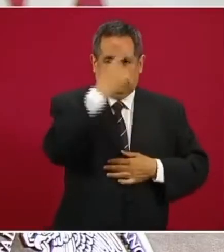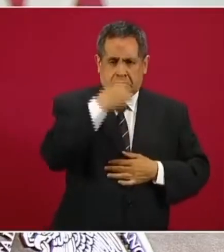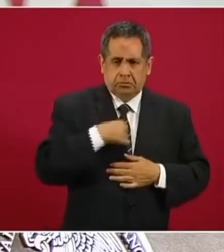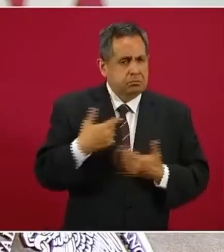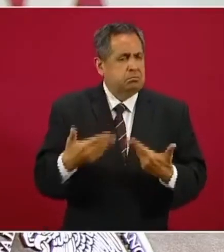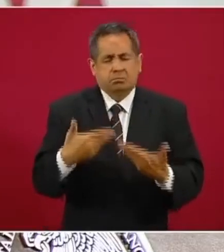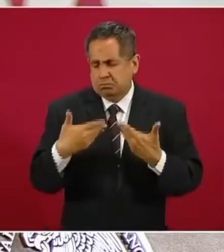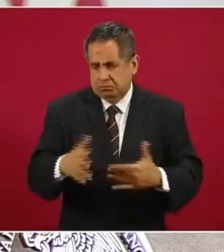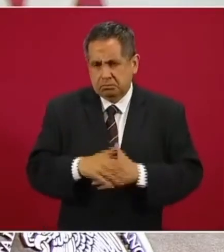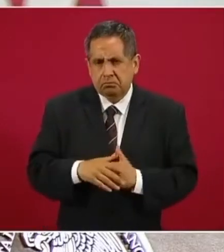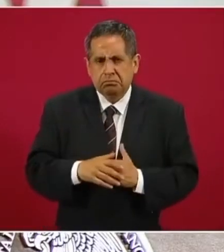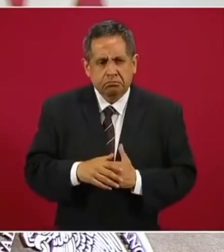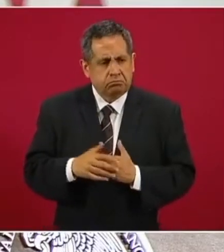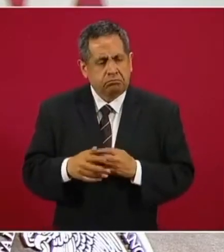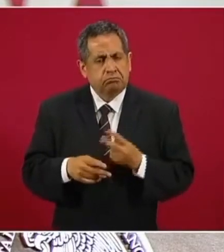van